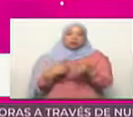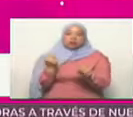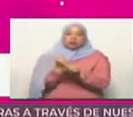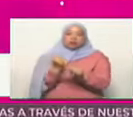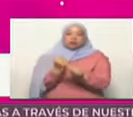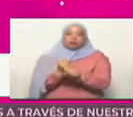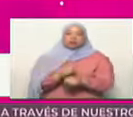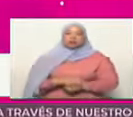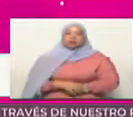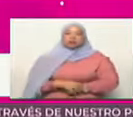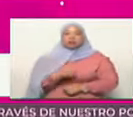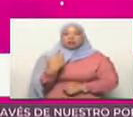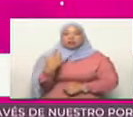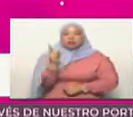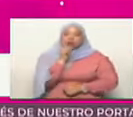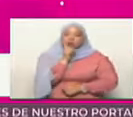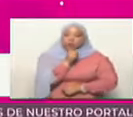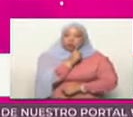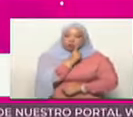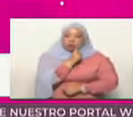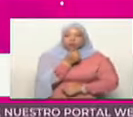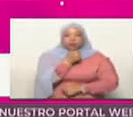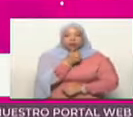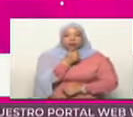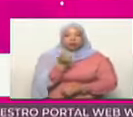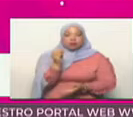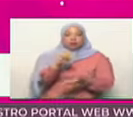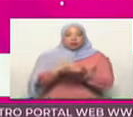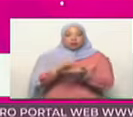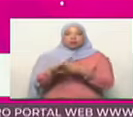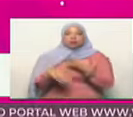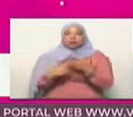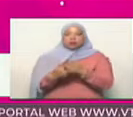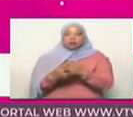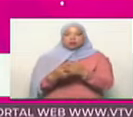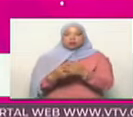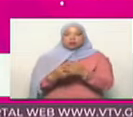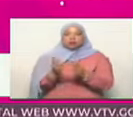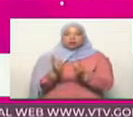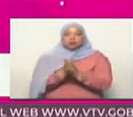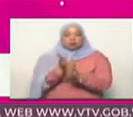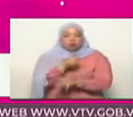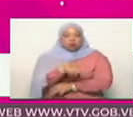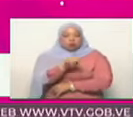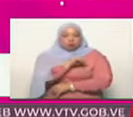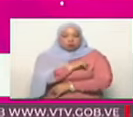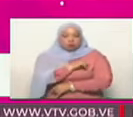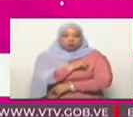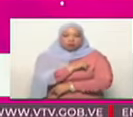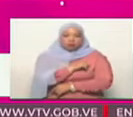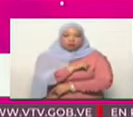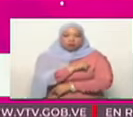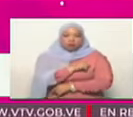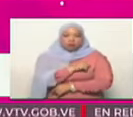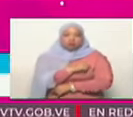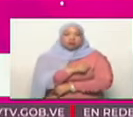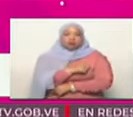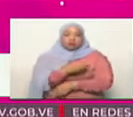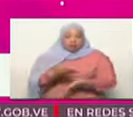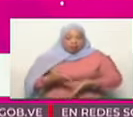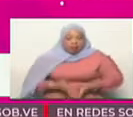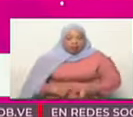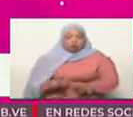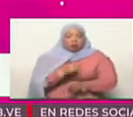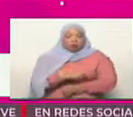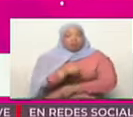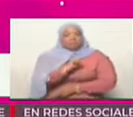Esos aquí tres nombres, ¿quién te los puso? Bueno, soy de origen español, mi padre, bueno, era nacido en España, pero se crió